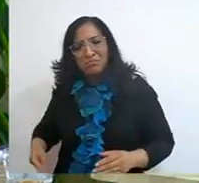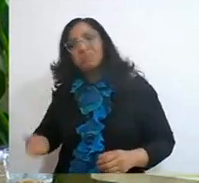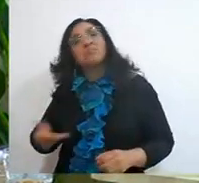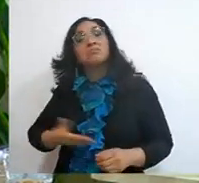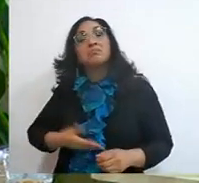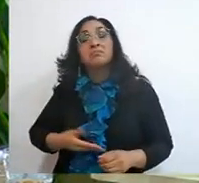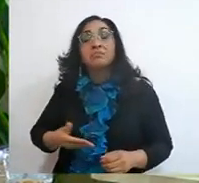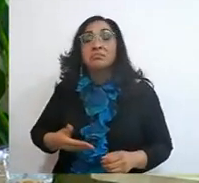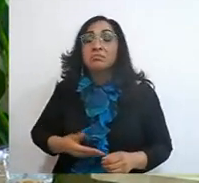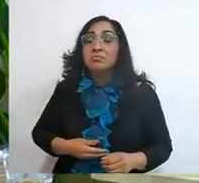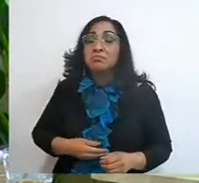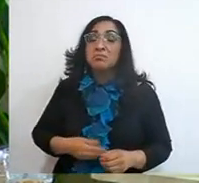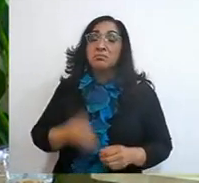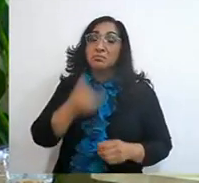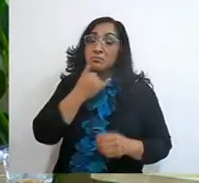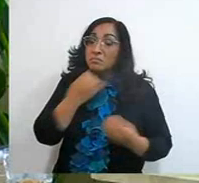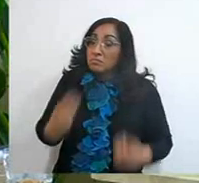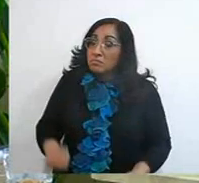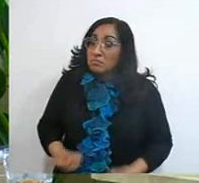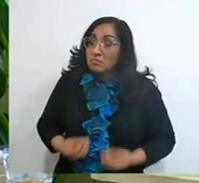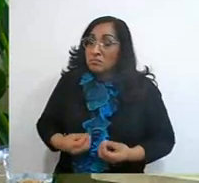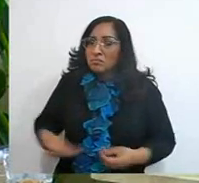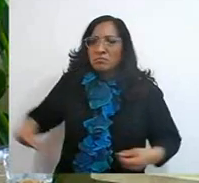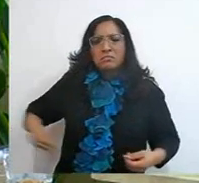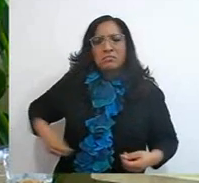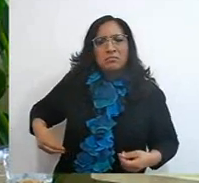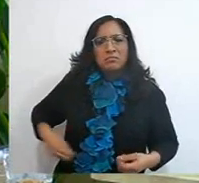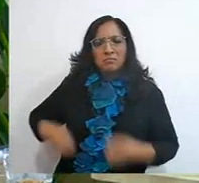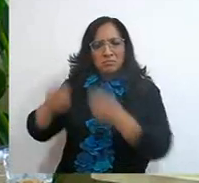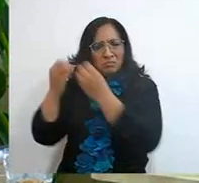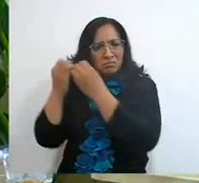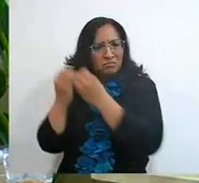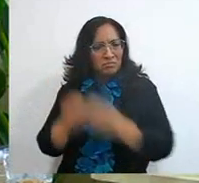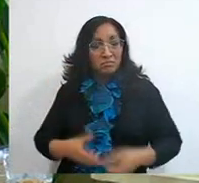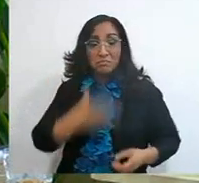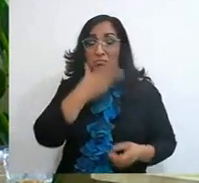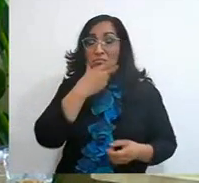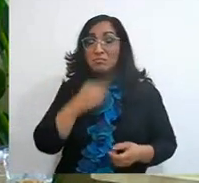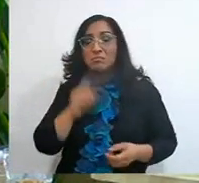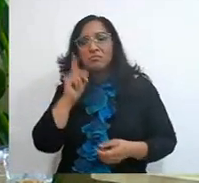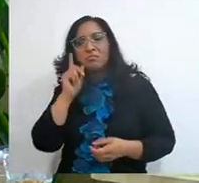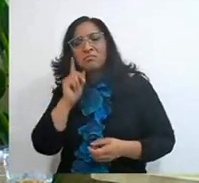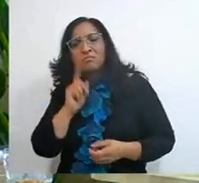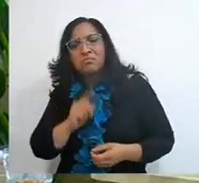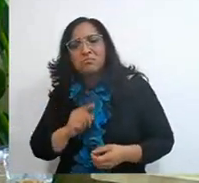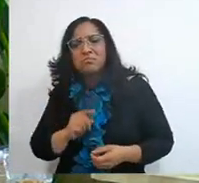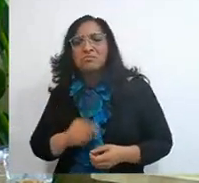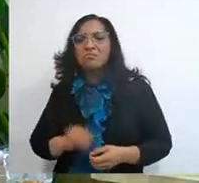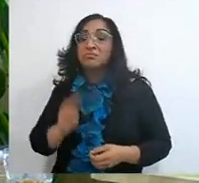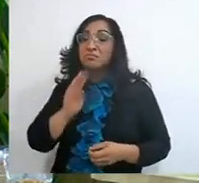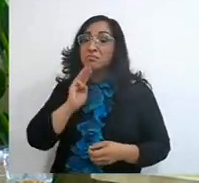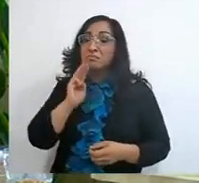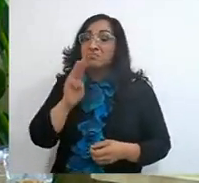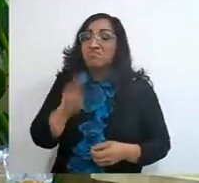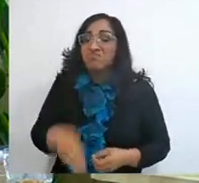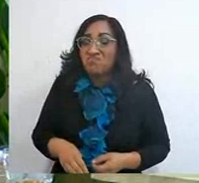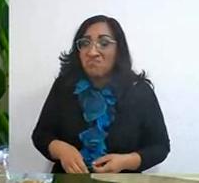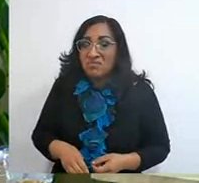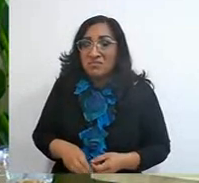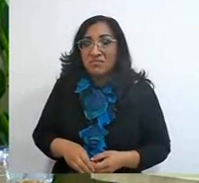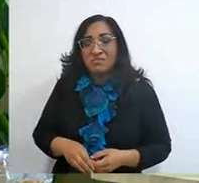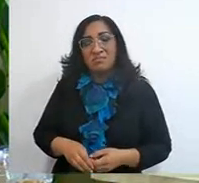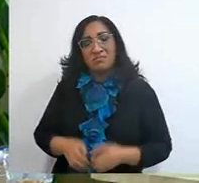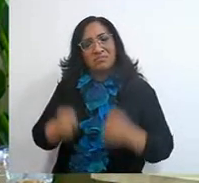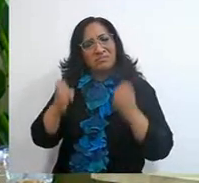tengan sus vidas, Señor, la culpa de haber dejado a un hombre o mujer en un estado, Señor, en